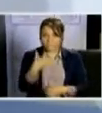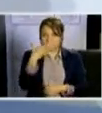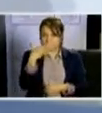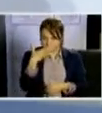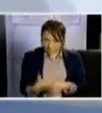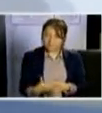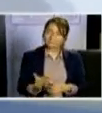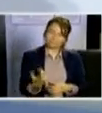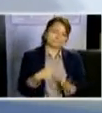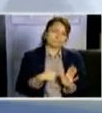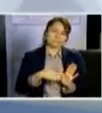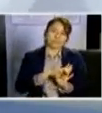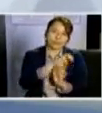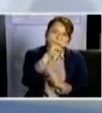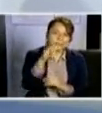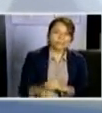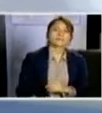reforma